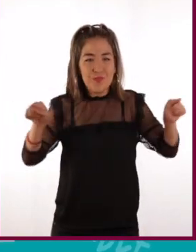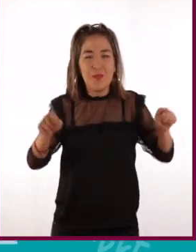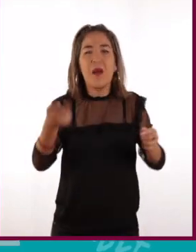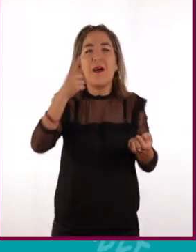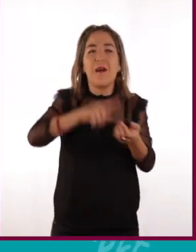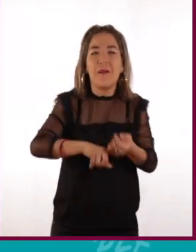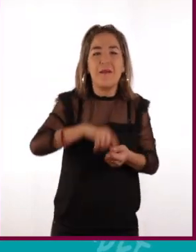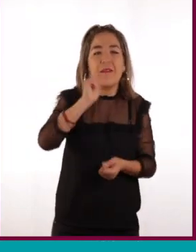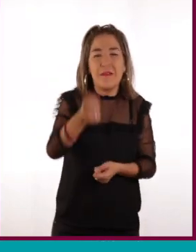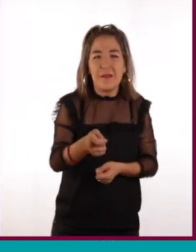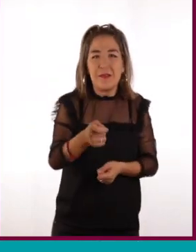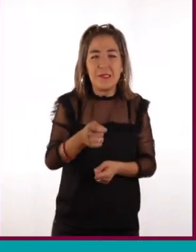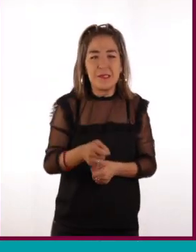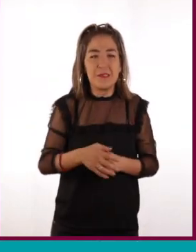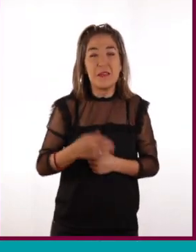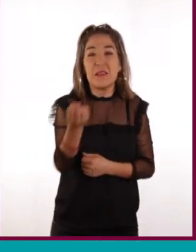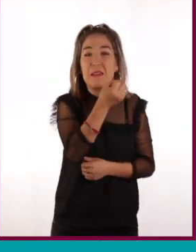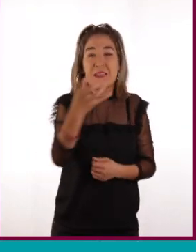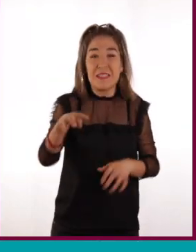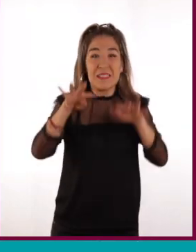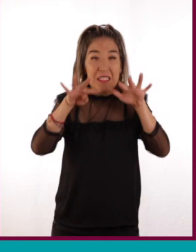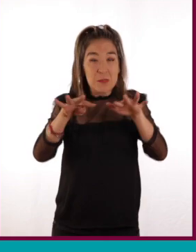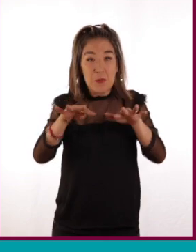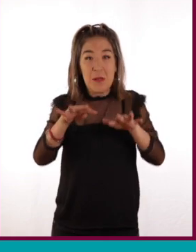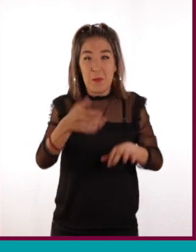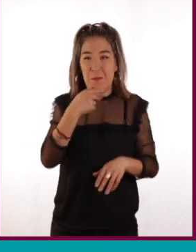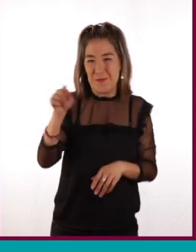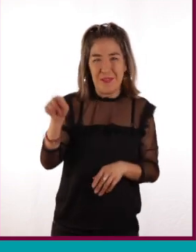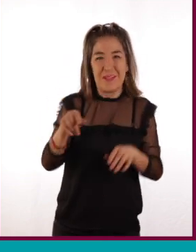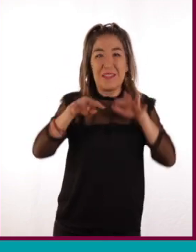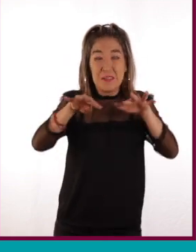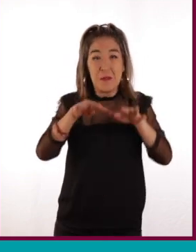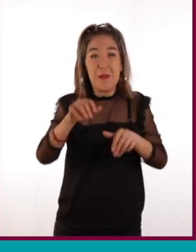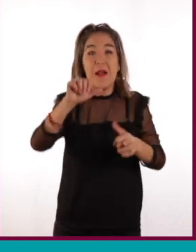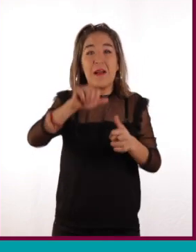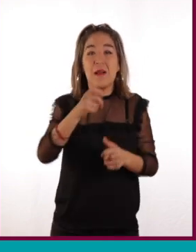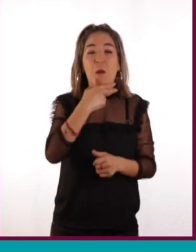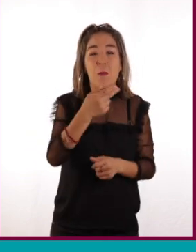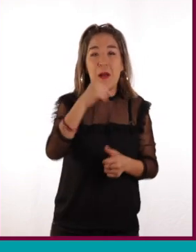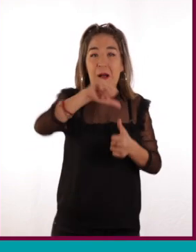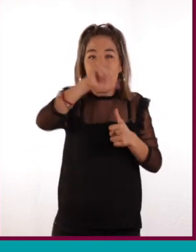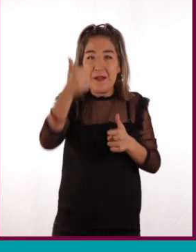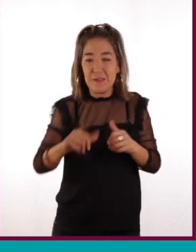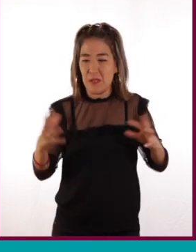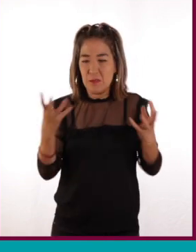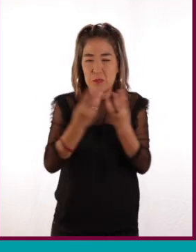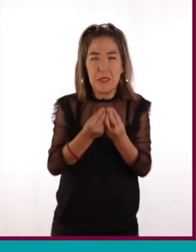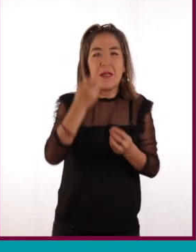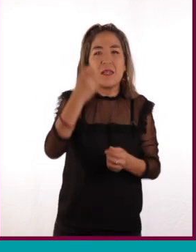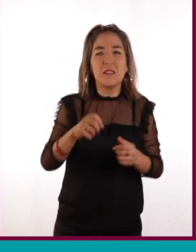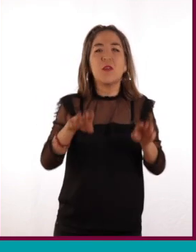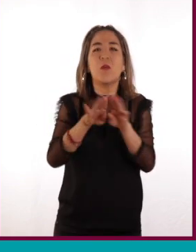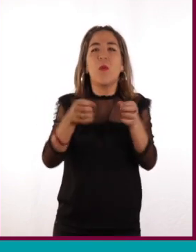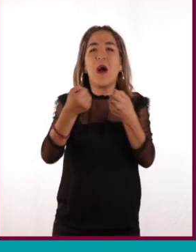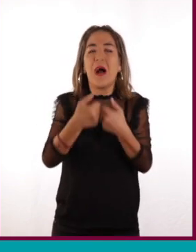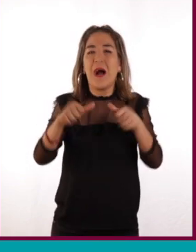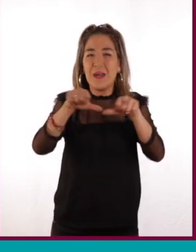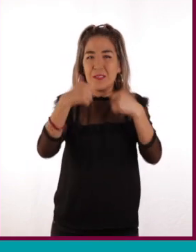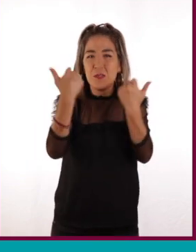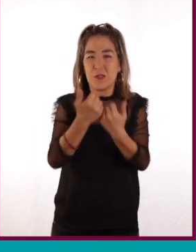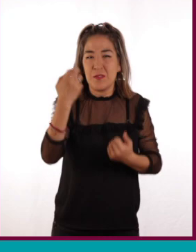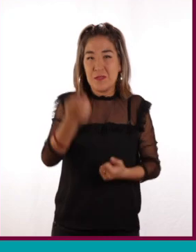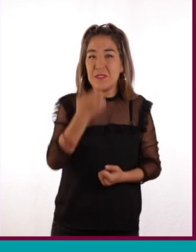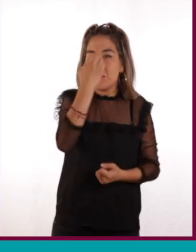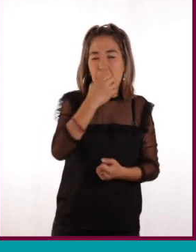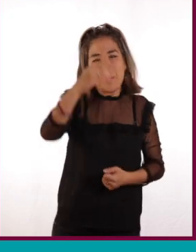simples. Koloman Moser formó parte del grupo de 19 artistas llamado Secesión Vienesa. Otro de los